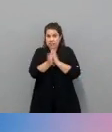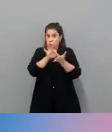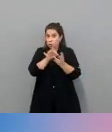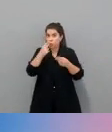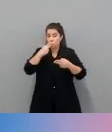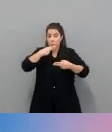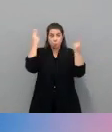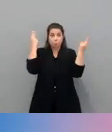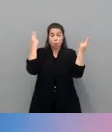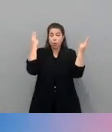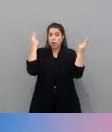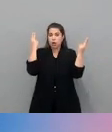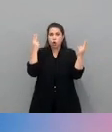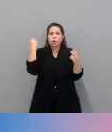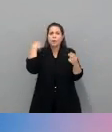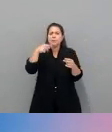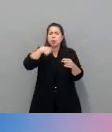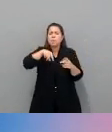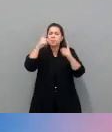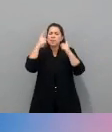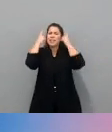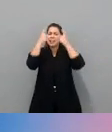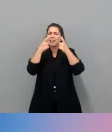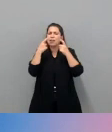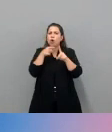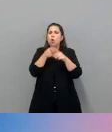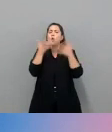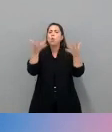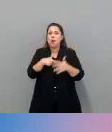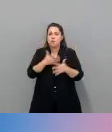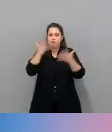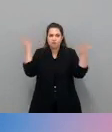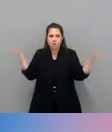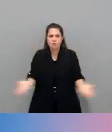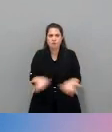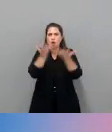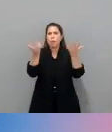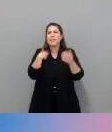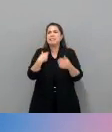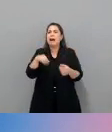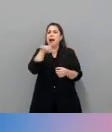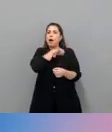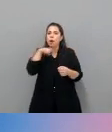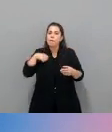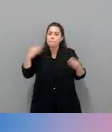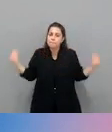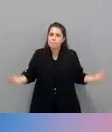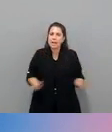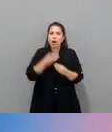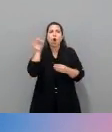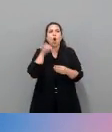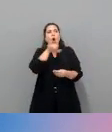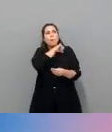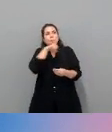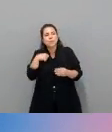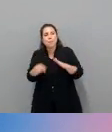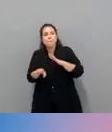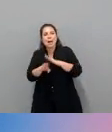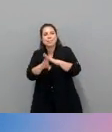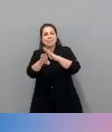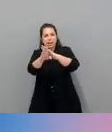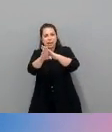que lo que se intenta es fomentar, mejorar la autonomía o mantener la autonomía de esa